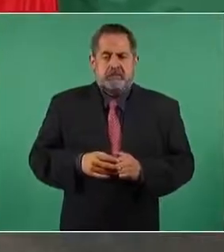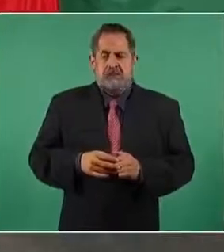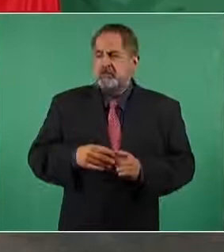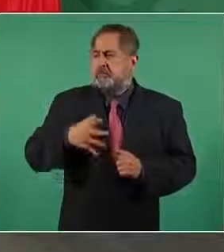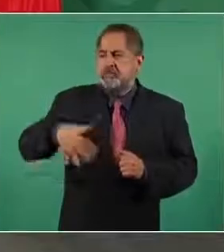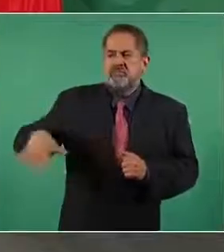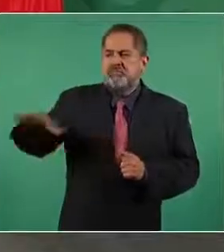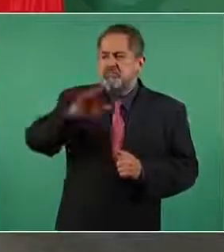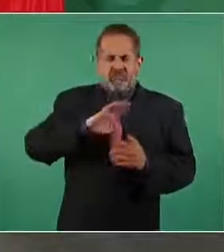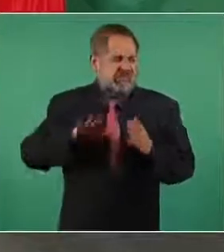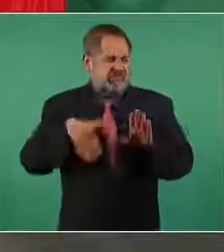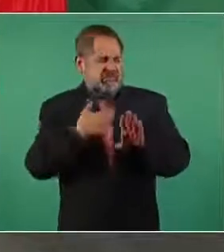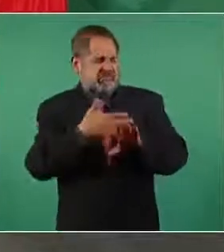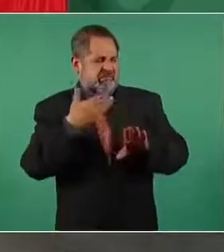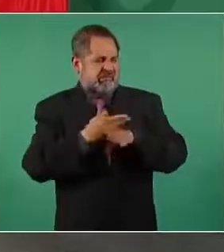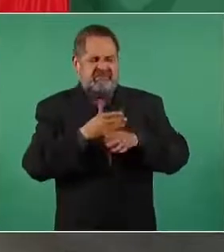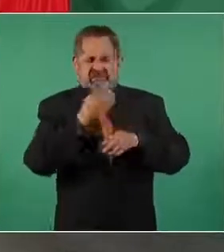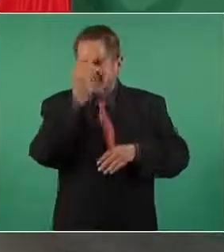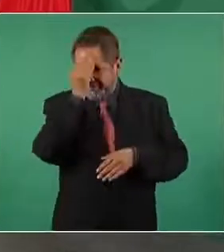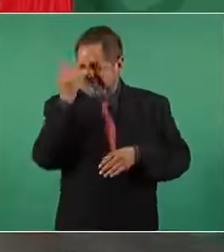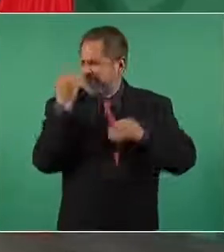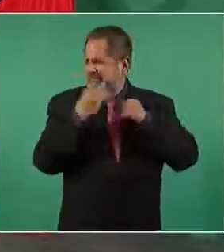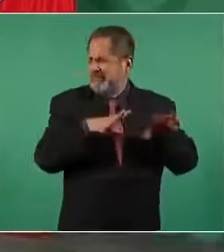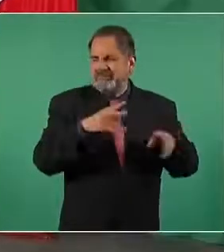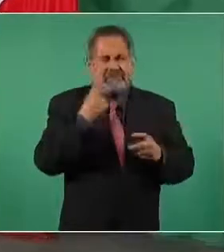linchamientos públicos,